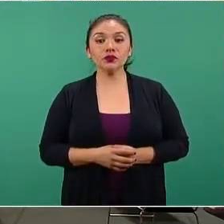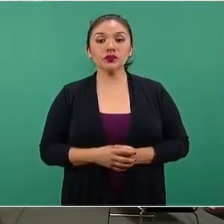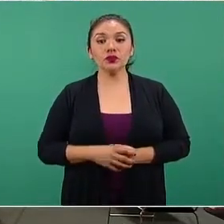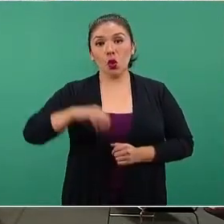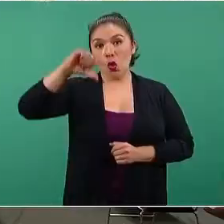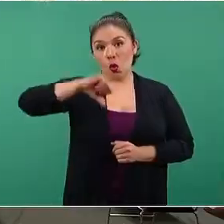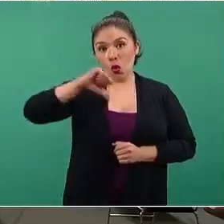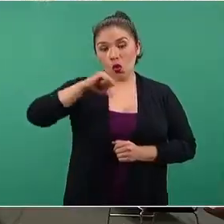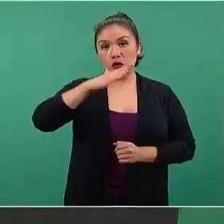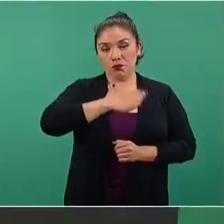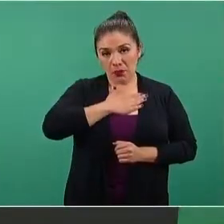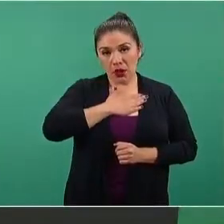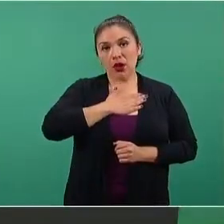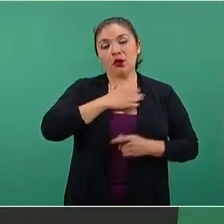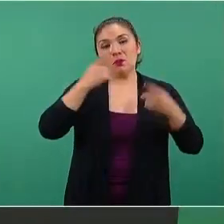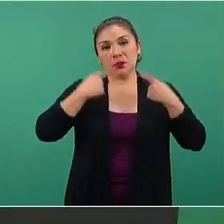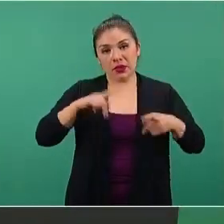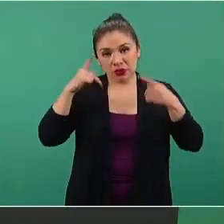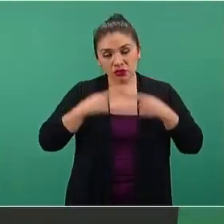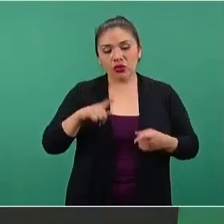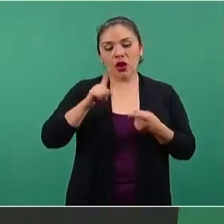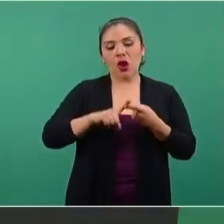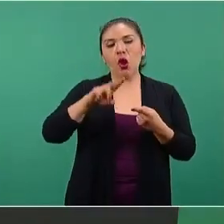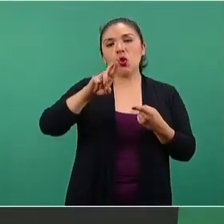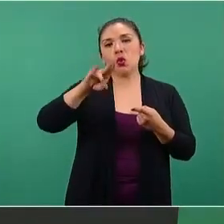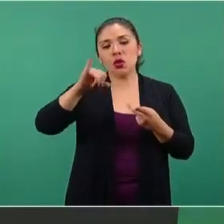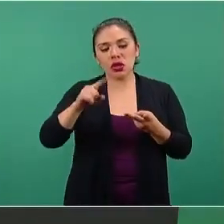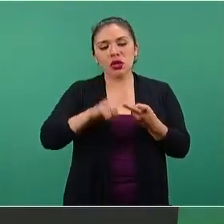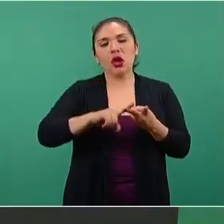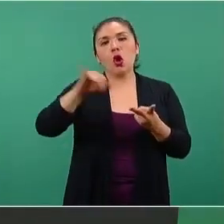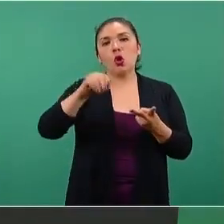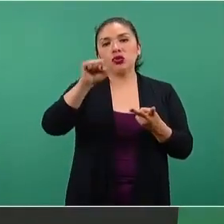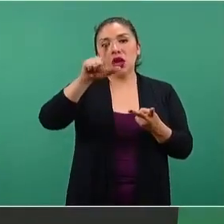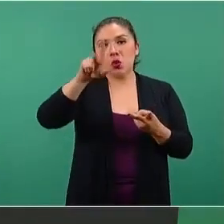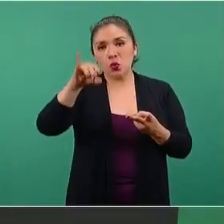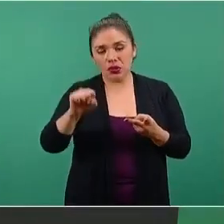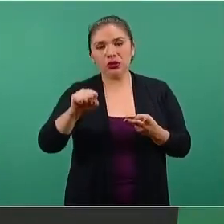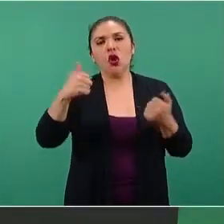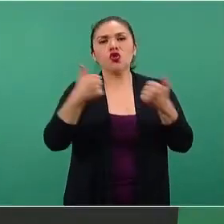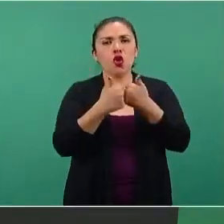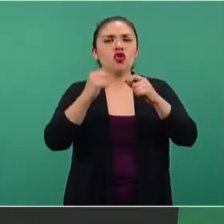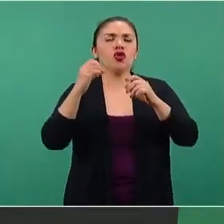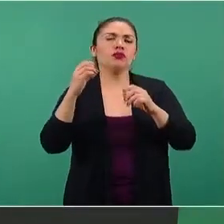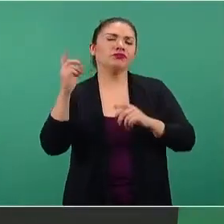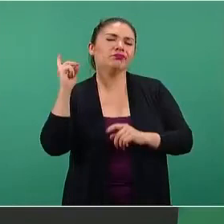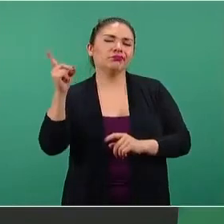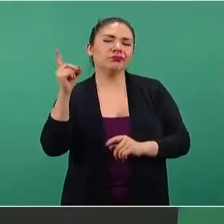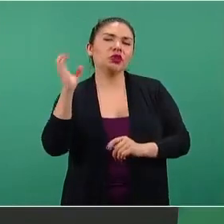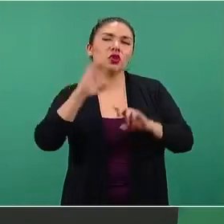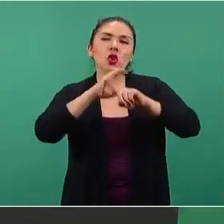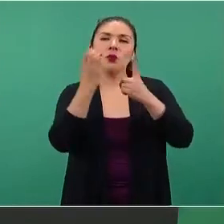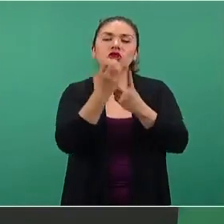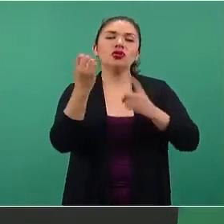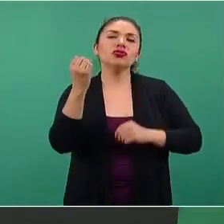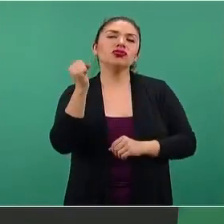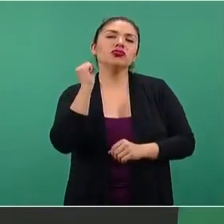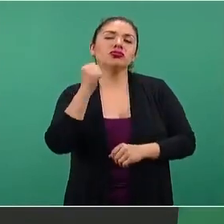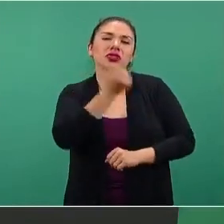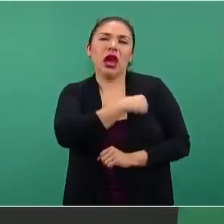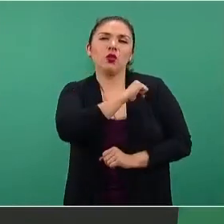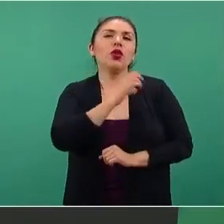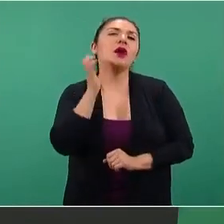Rui López Ridaura, José Luis Salomía y tu servidor con la Comisión de Salud de la Cámara de Diputados, convocada por